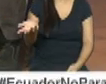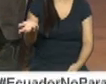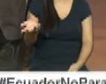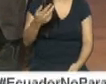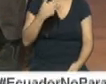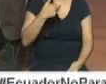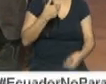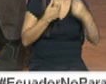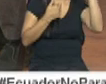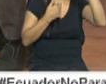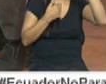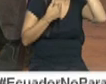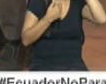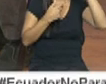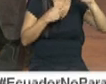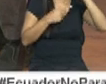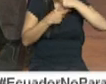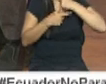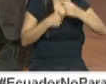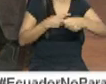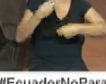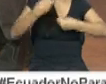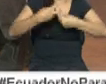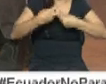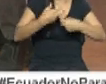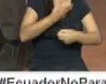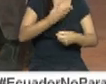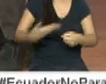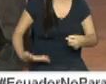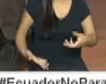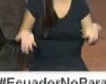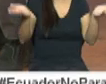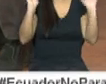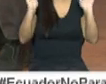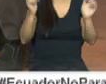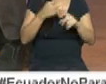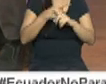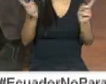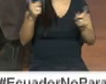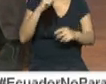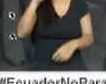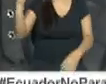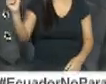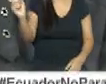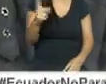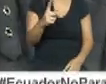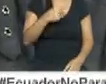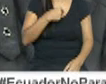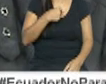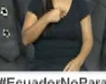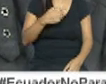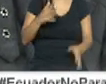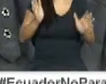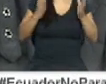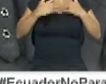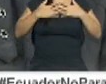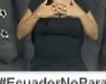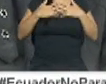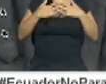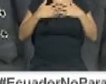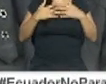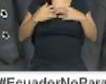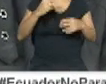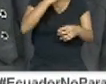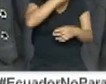estilo del presidente no me guste. Yo veo el hecho en sí, ¿no? Y respecto a su pregunta, a ver, yo no sé si las Fuerzas Armadas se